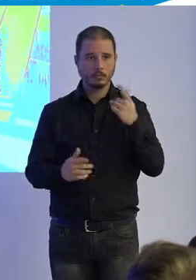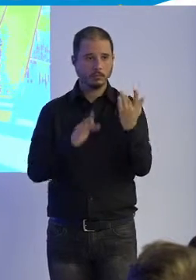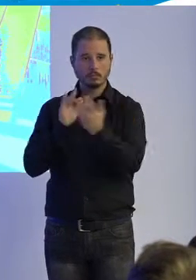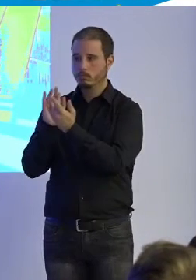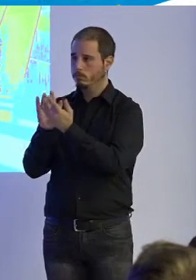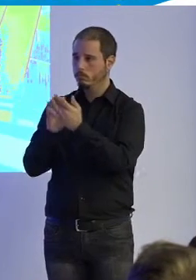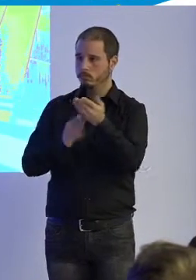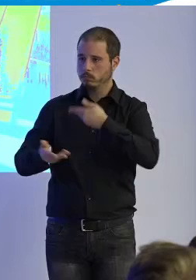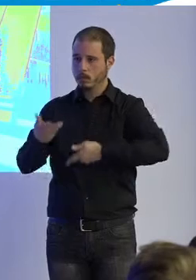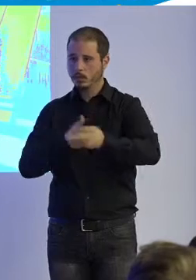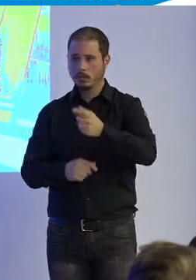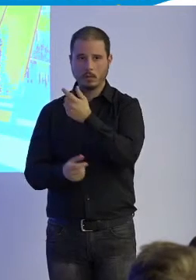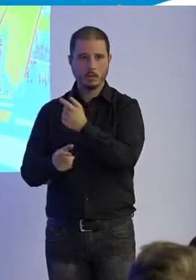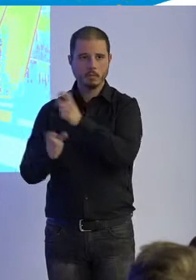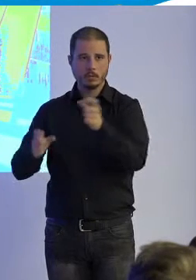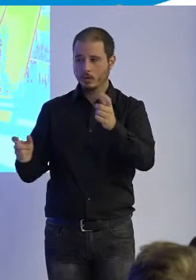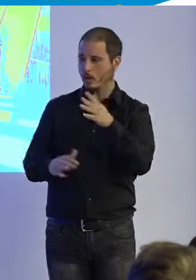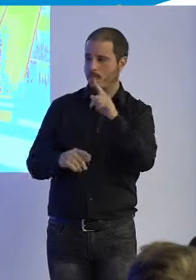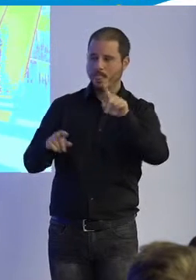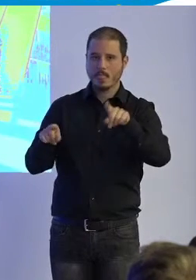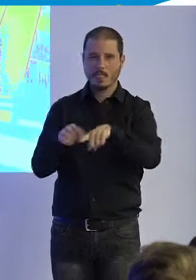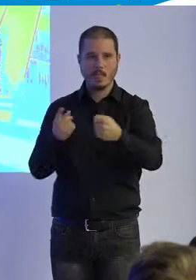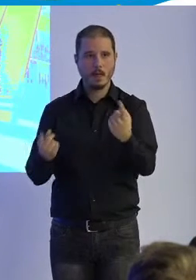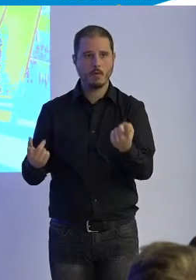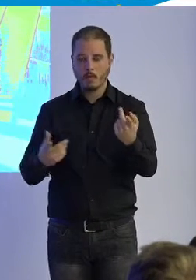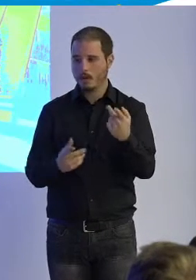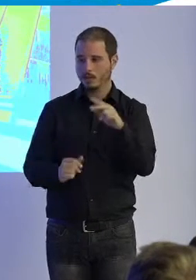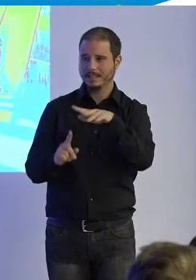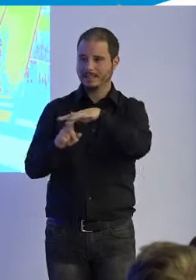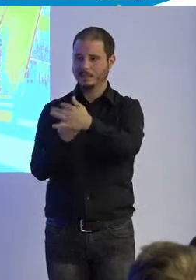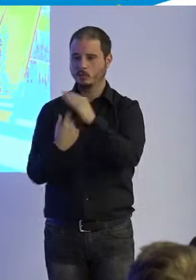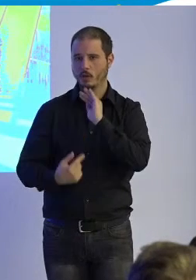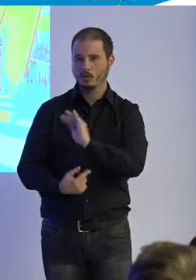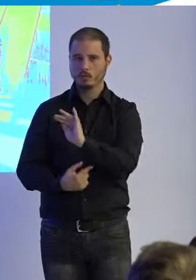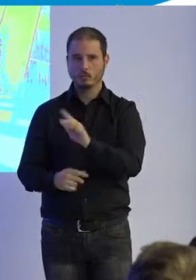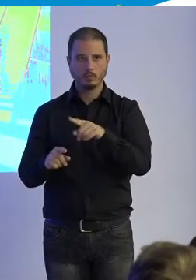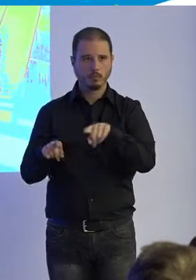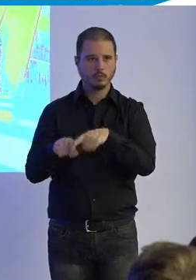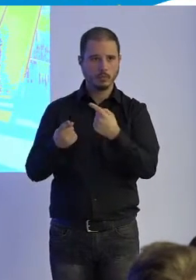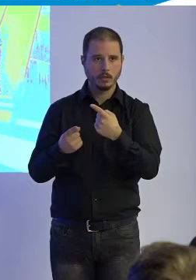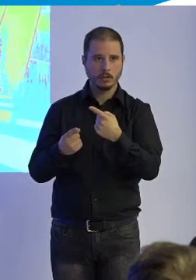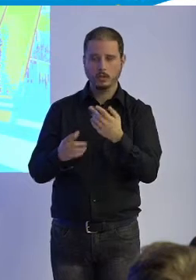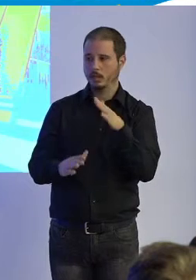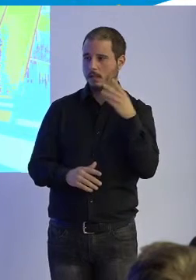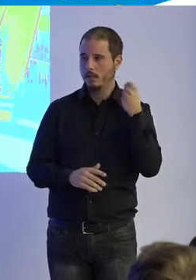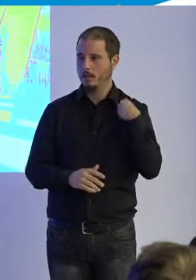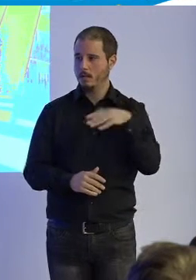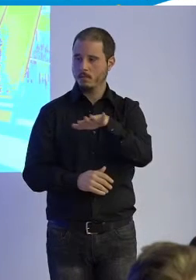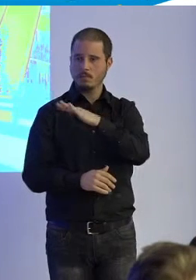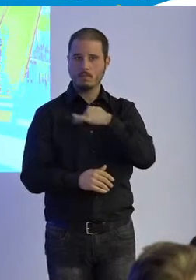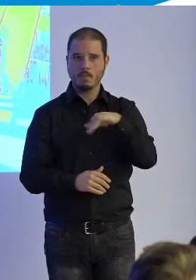sus necesidades o de su estado o de su lo que sea, independientemente en la misma zona